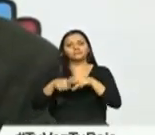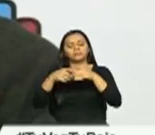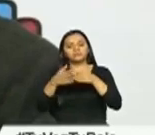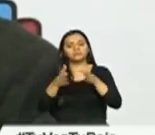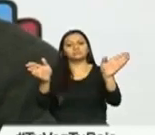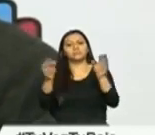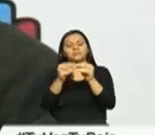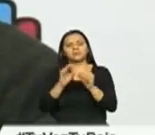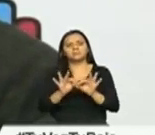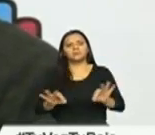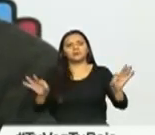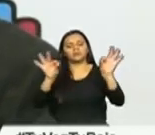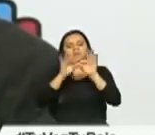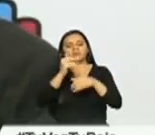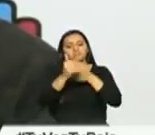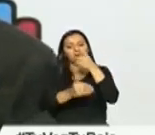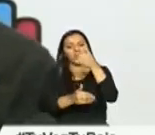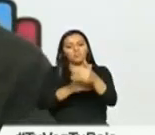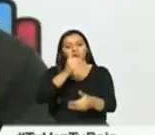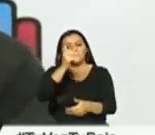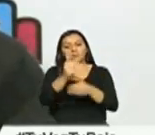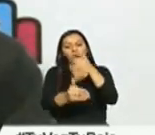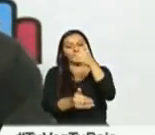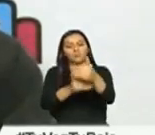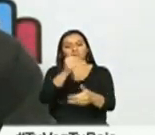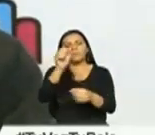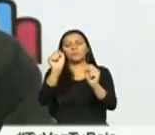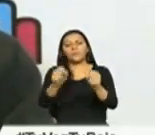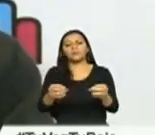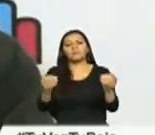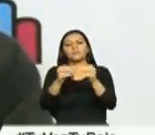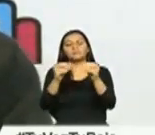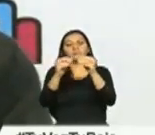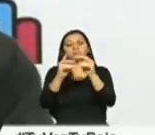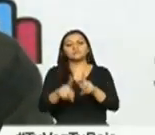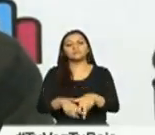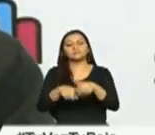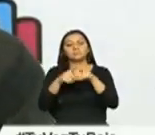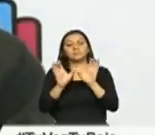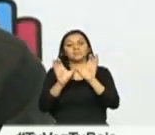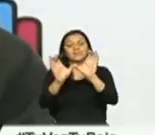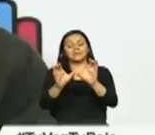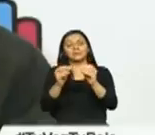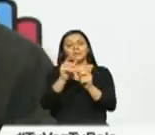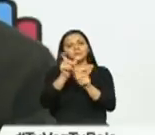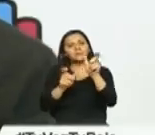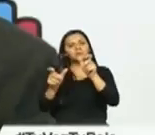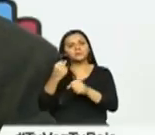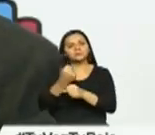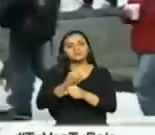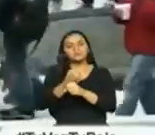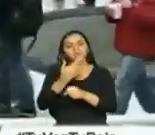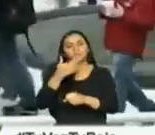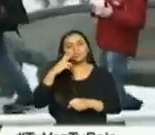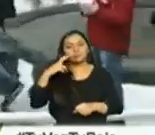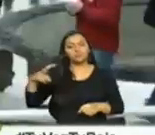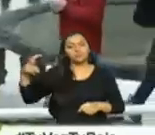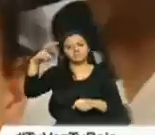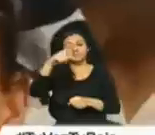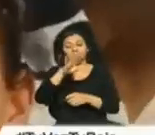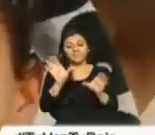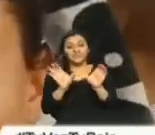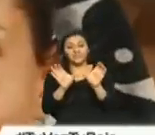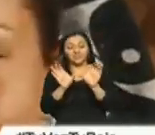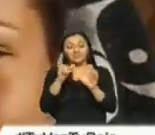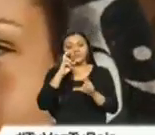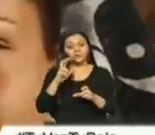muy interesante como para que paso a paso podamos empezar a certificar a la gente que está trabajando en la industria turística. La